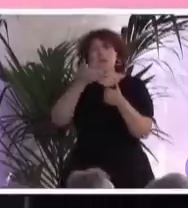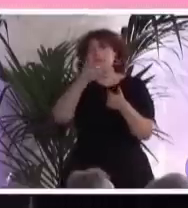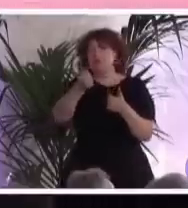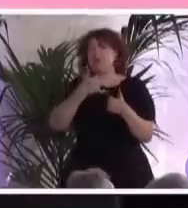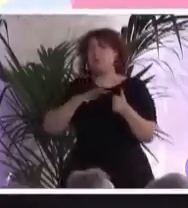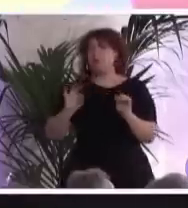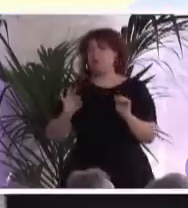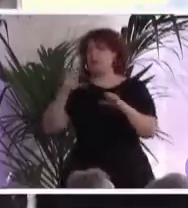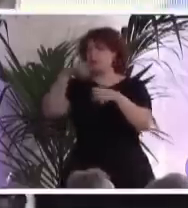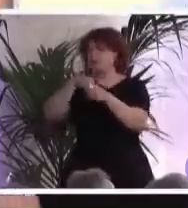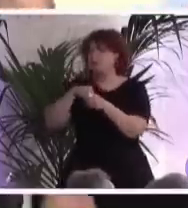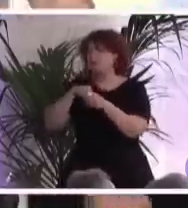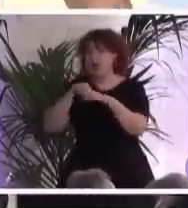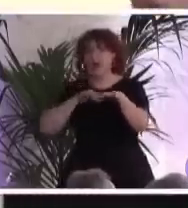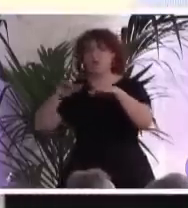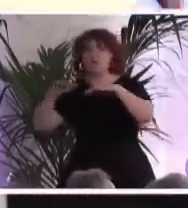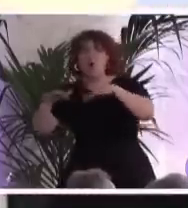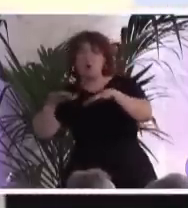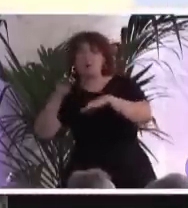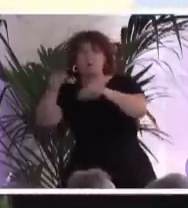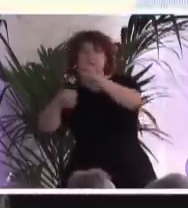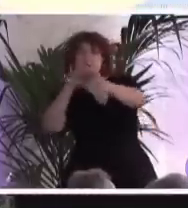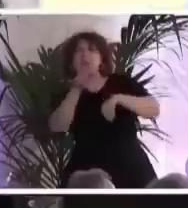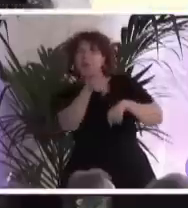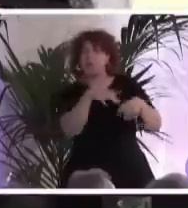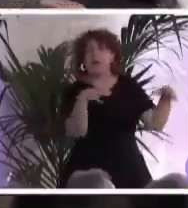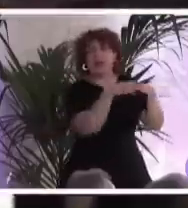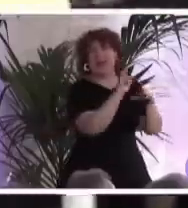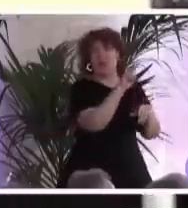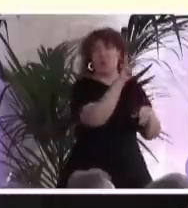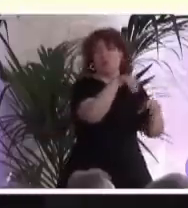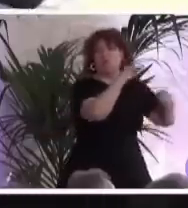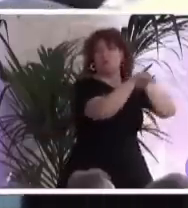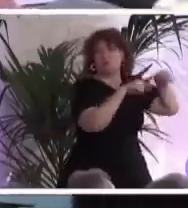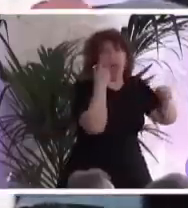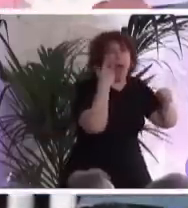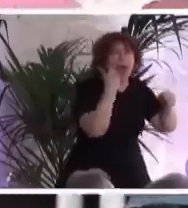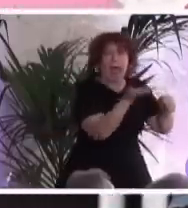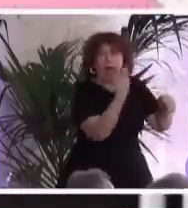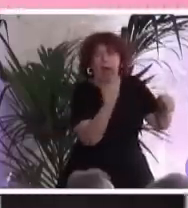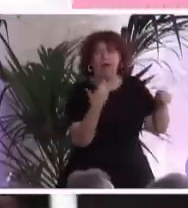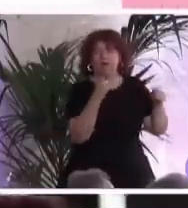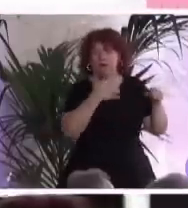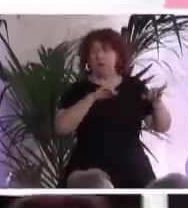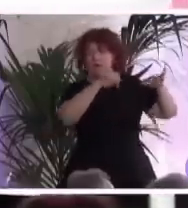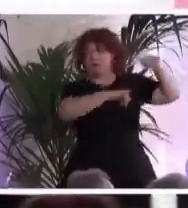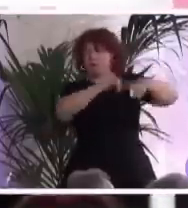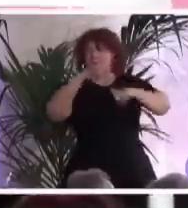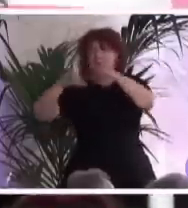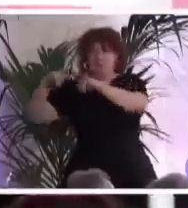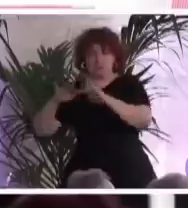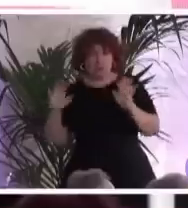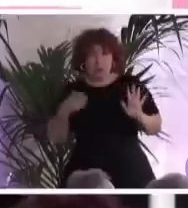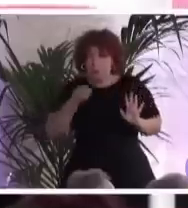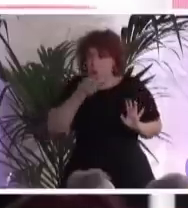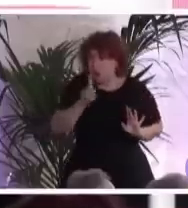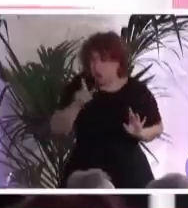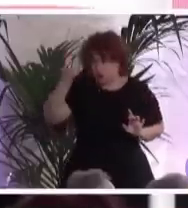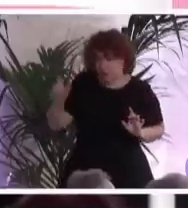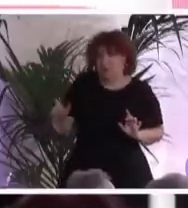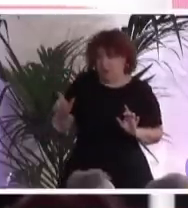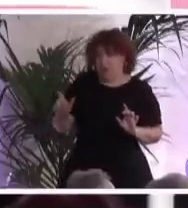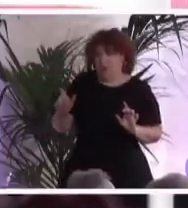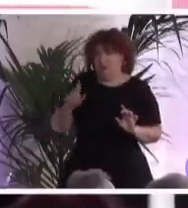Pero tenía piezas también para operar en aquella izquierda unida de Ángel Pérez no lo estoy contando yo lo contó